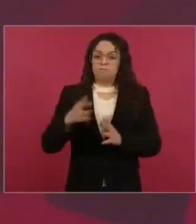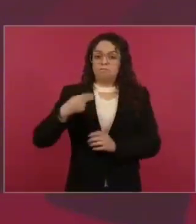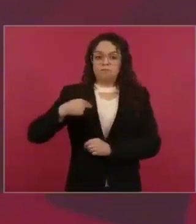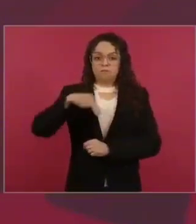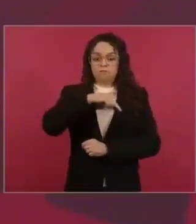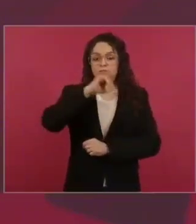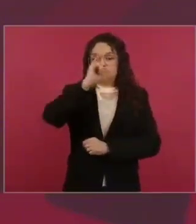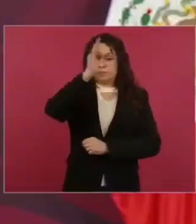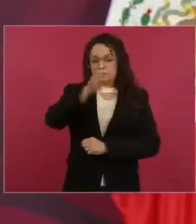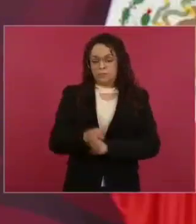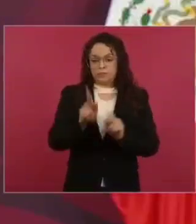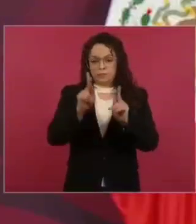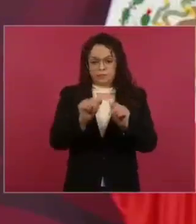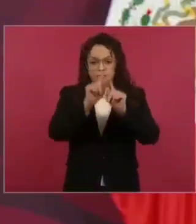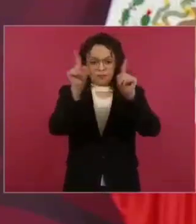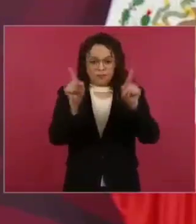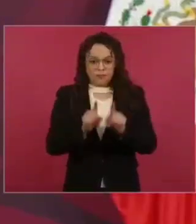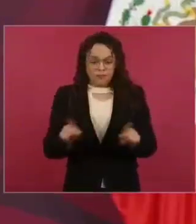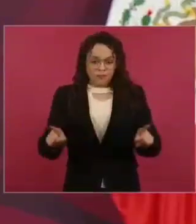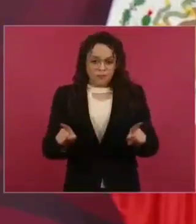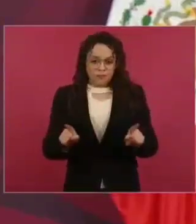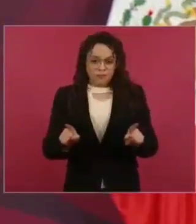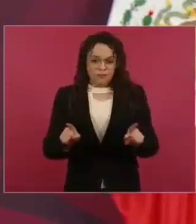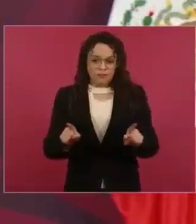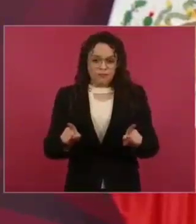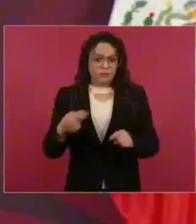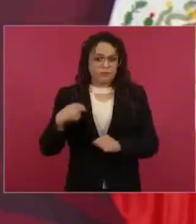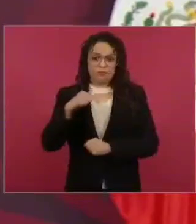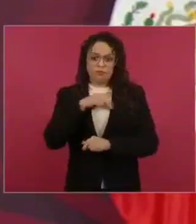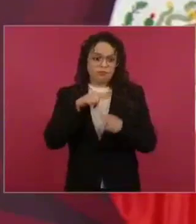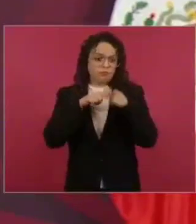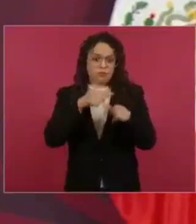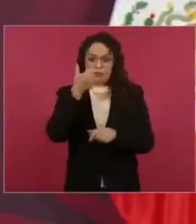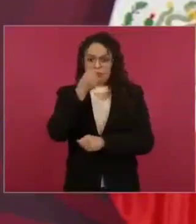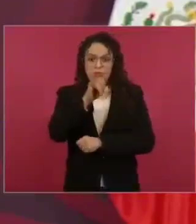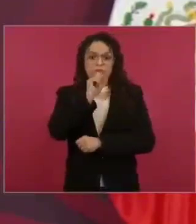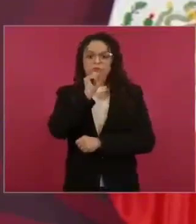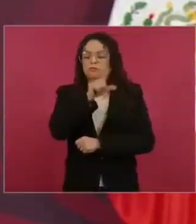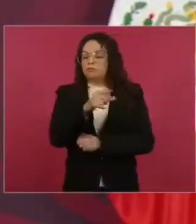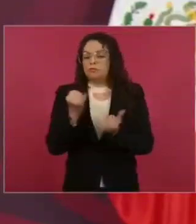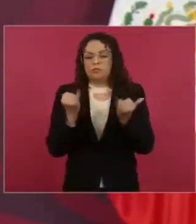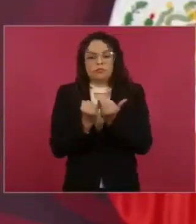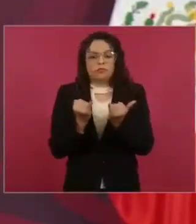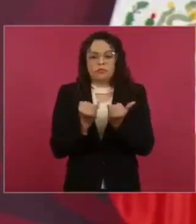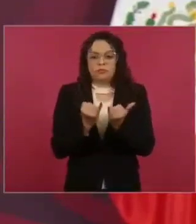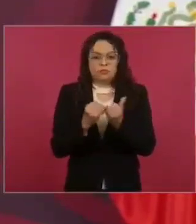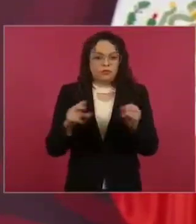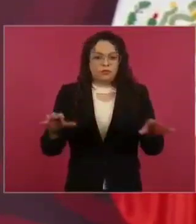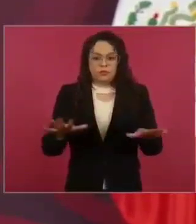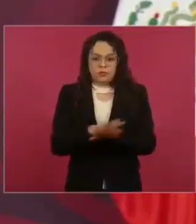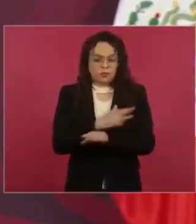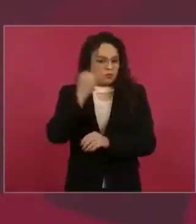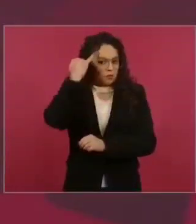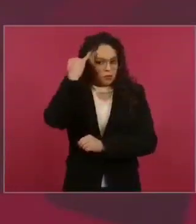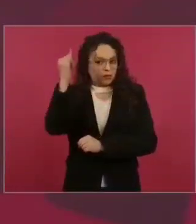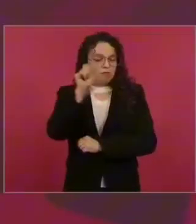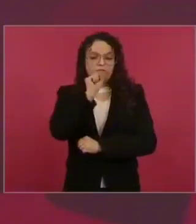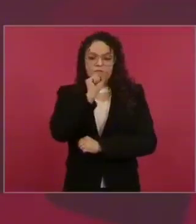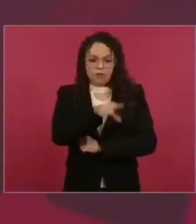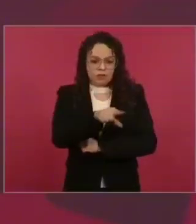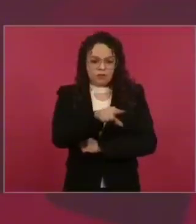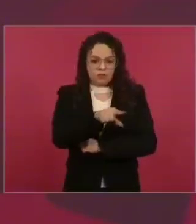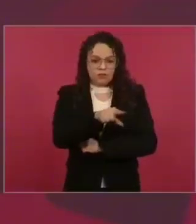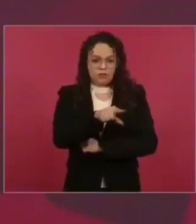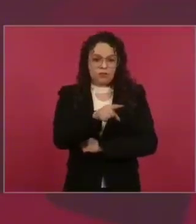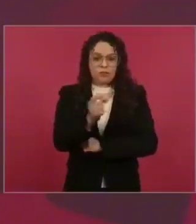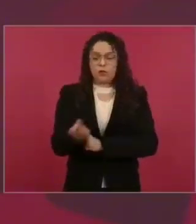todo contra. Nunca falta esa persona, esa tía panista, ese primo panista que están tírele y tírele a López Obrador sin que nadie les pida su opinión.